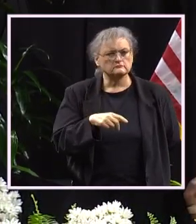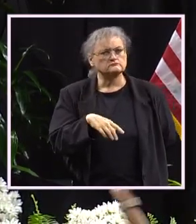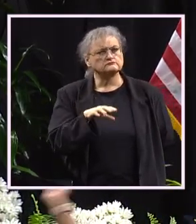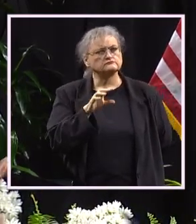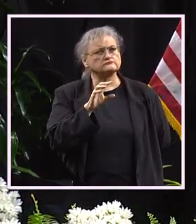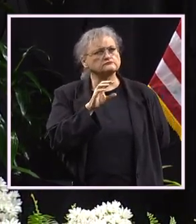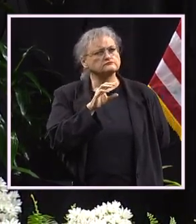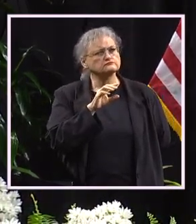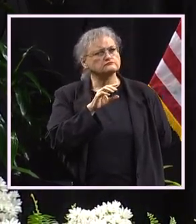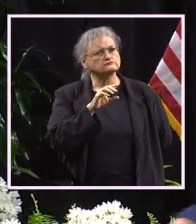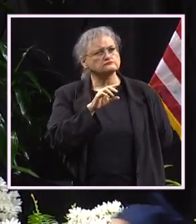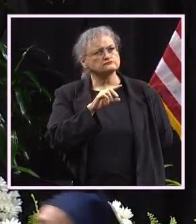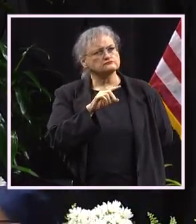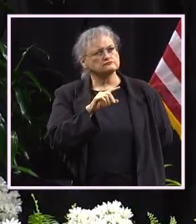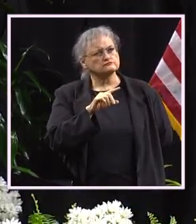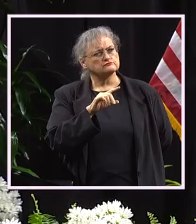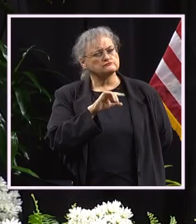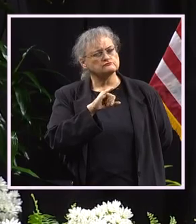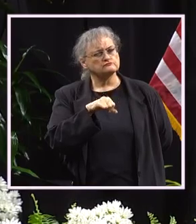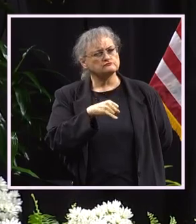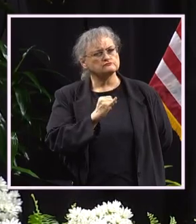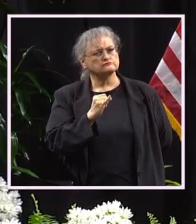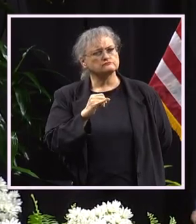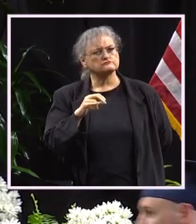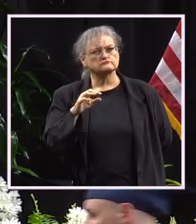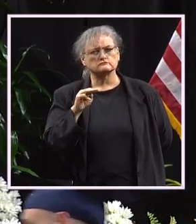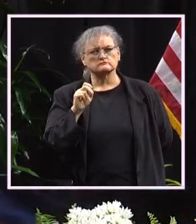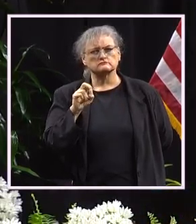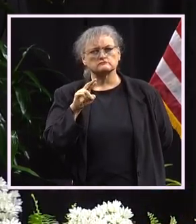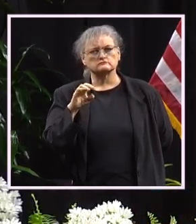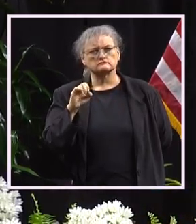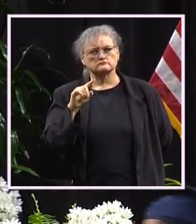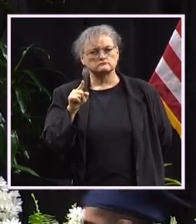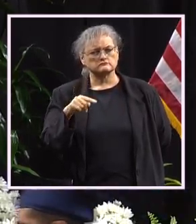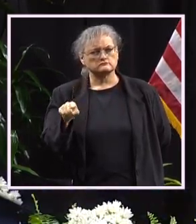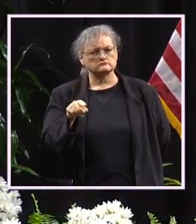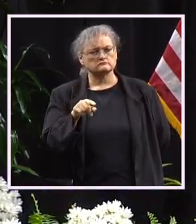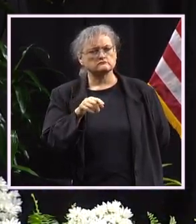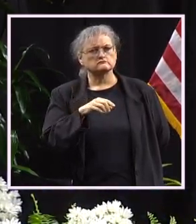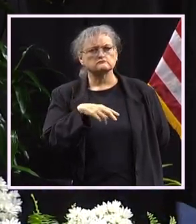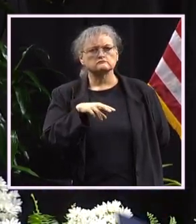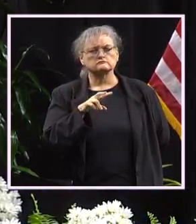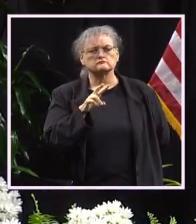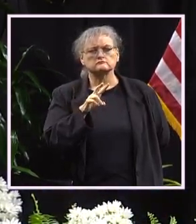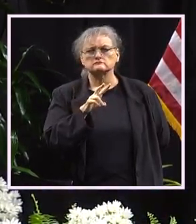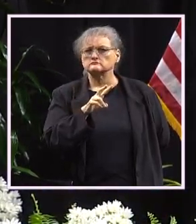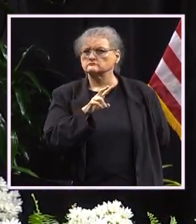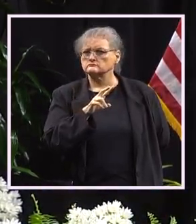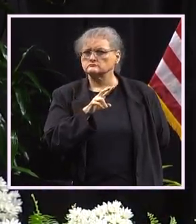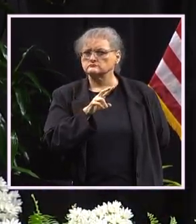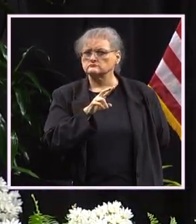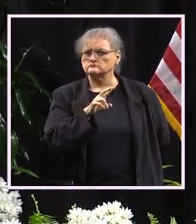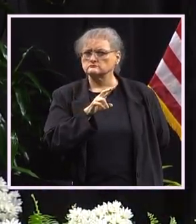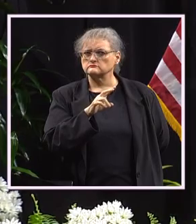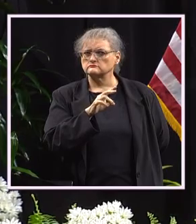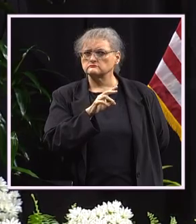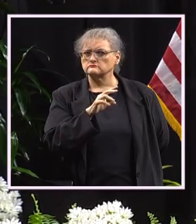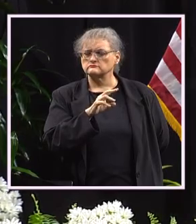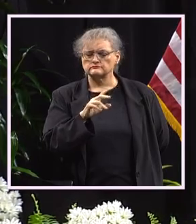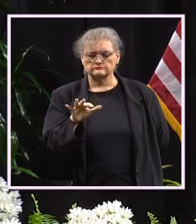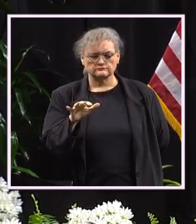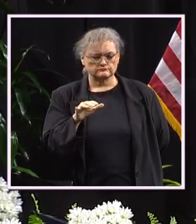Genevieve Mares. Zuri S. Vasquez, Cum Laude. Emilce Marey Chulín